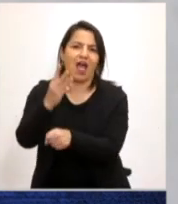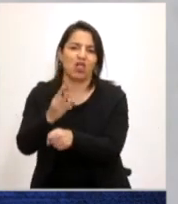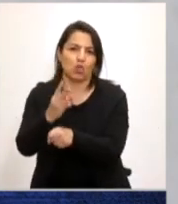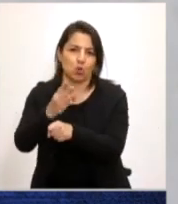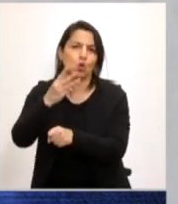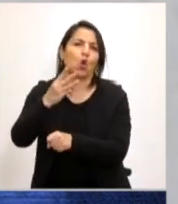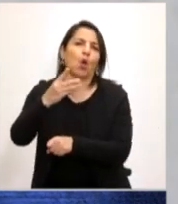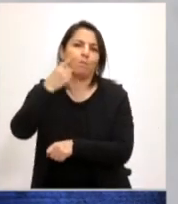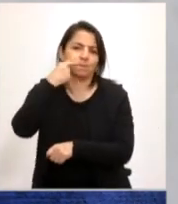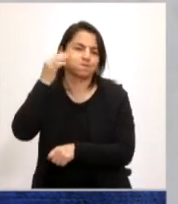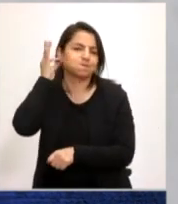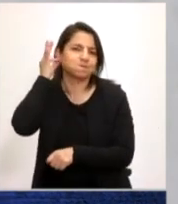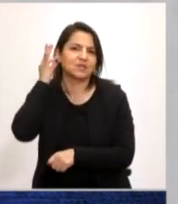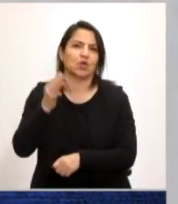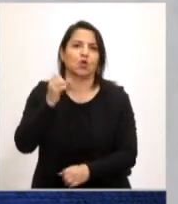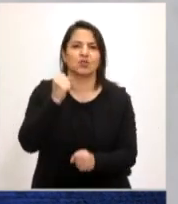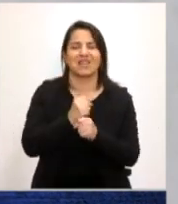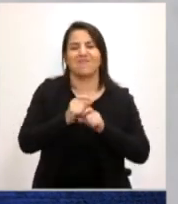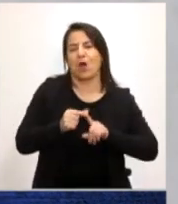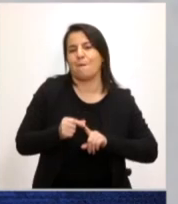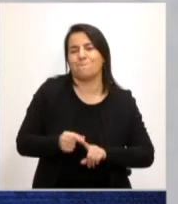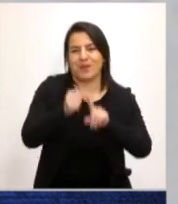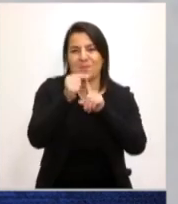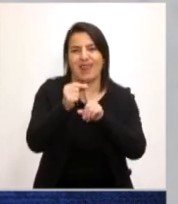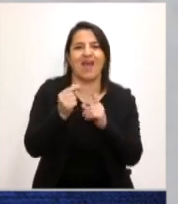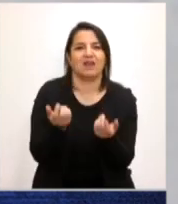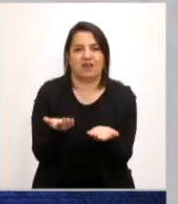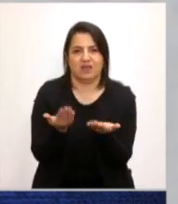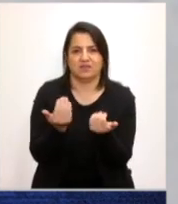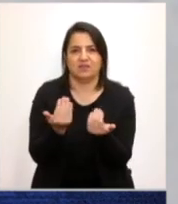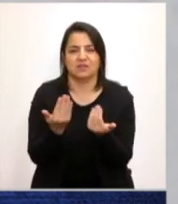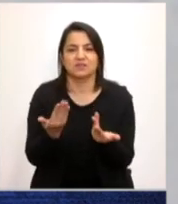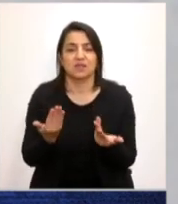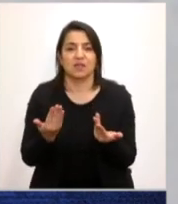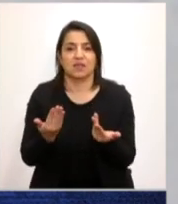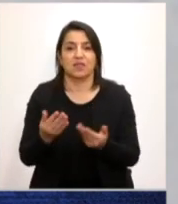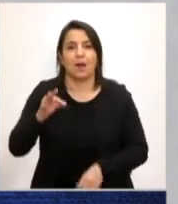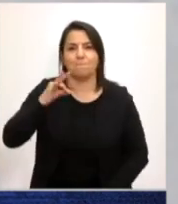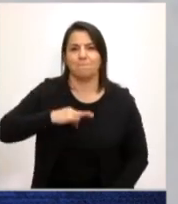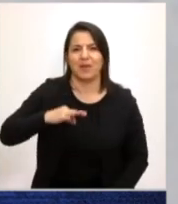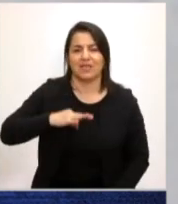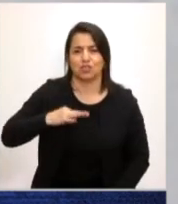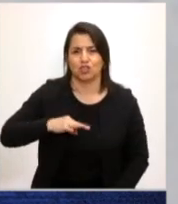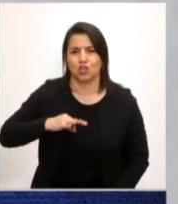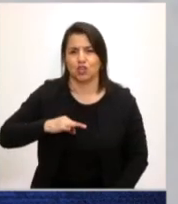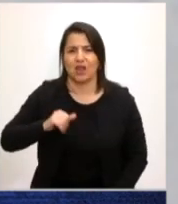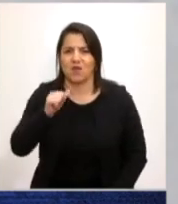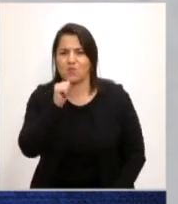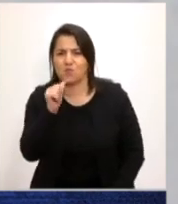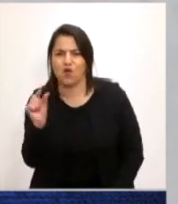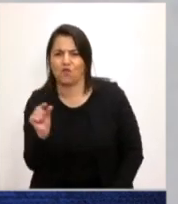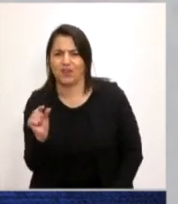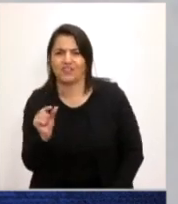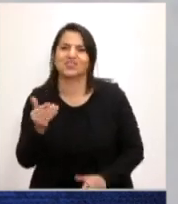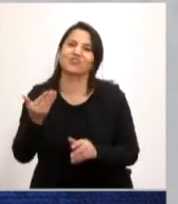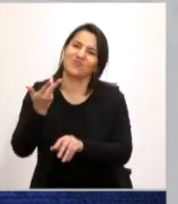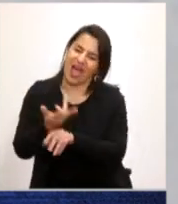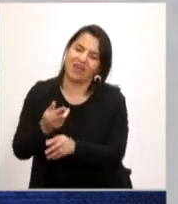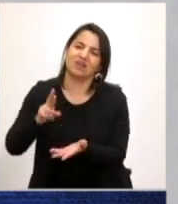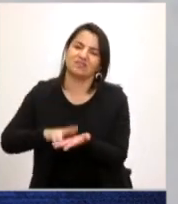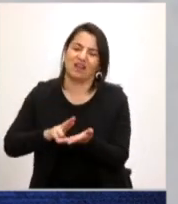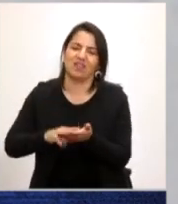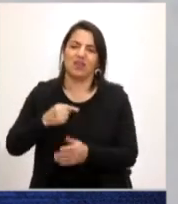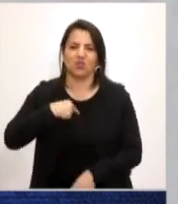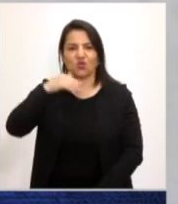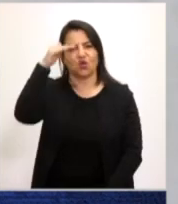nuestro país es una tarea de primerísima necesidad. Las pensiones de pobreza hoy son una realidad y tengo